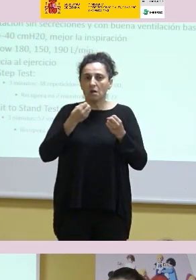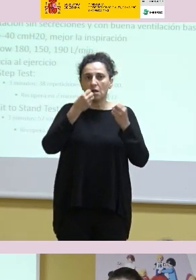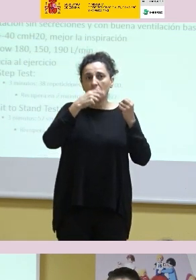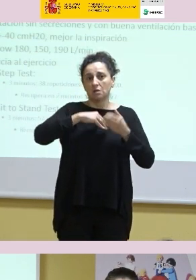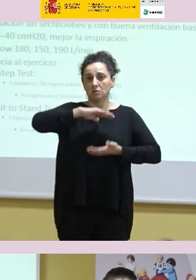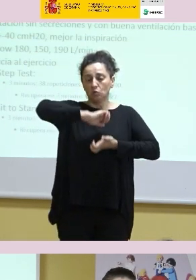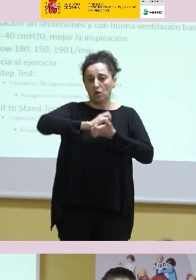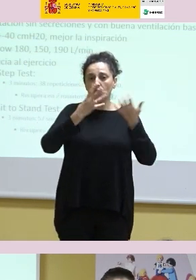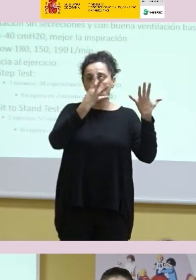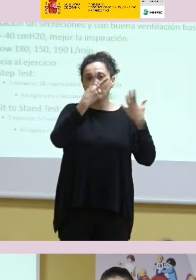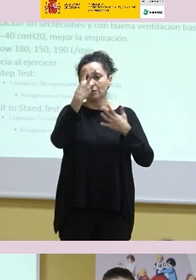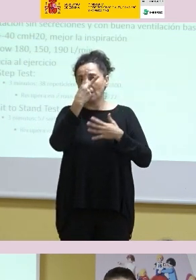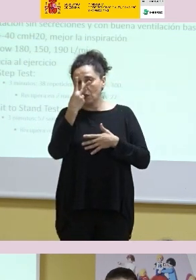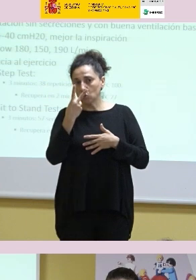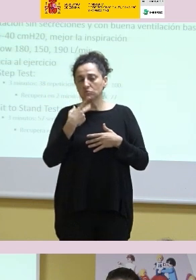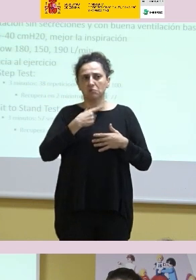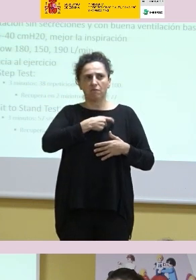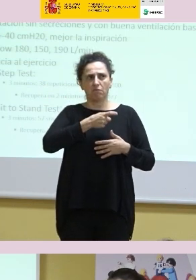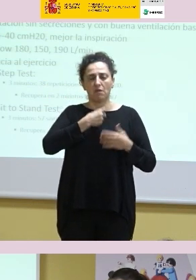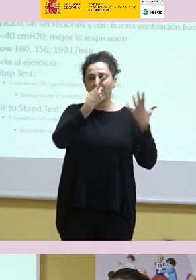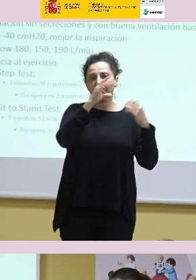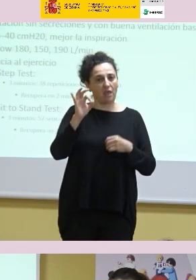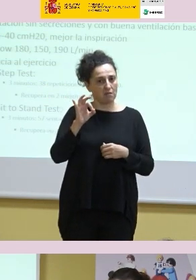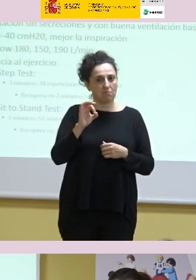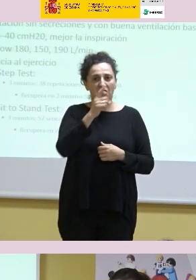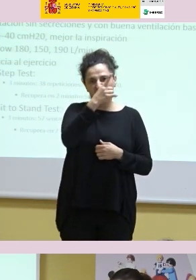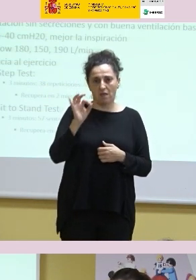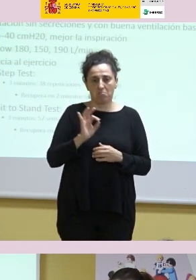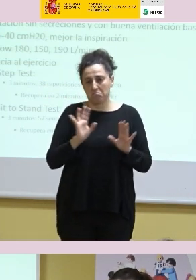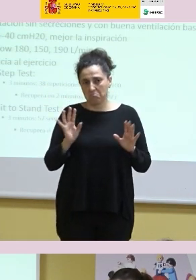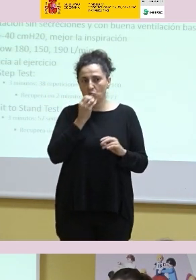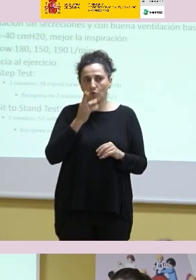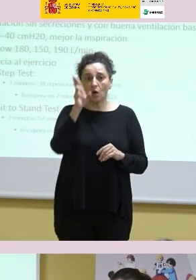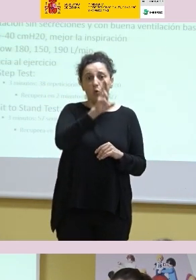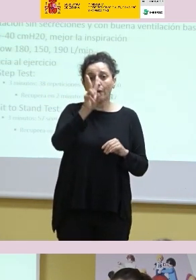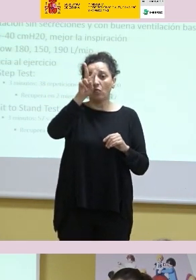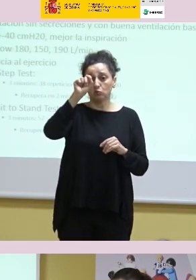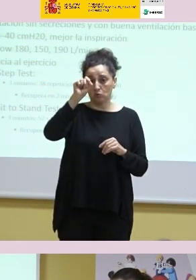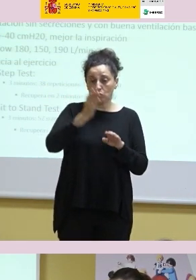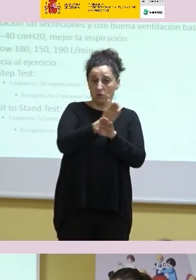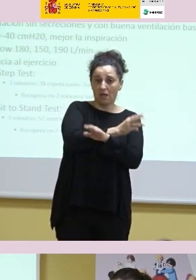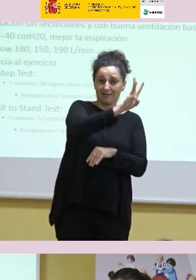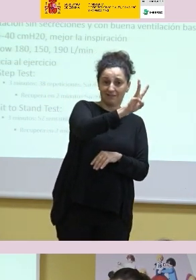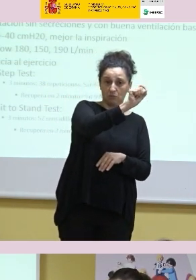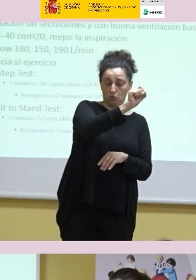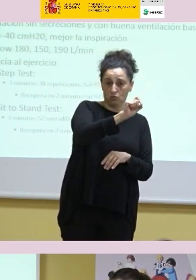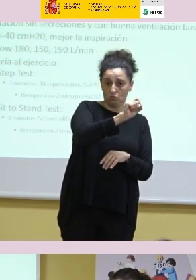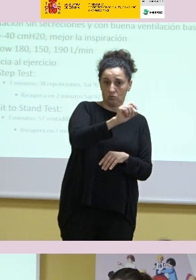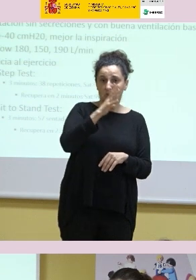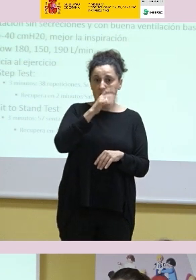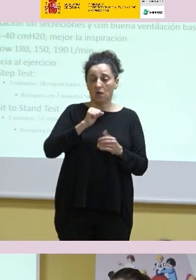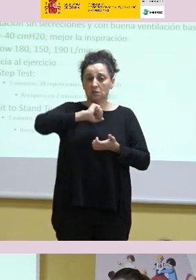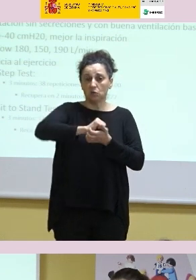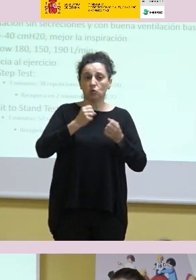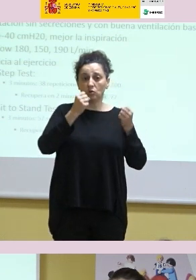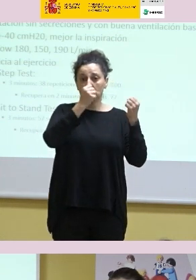92 y una frecuencia cardíaca de 100, bastante bien. Y recuperan 2 minutos en vez de en 3 y satura 97